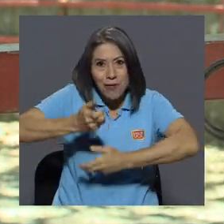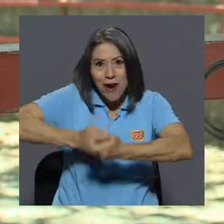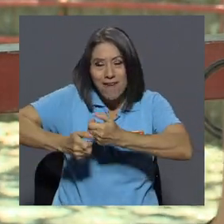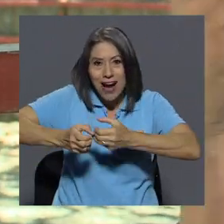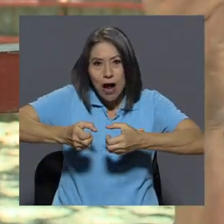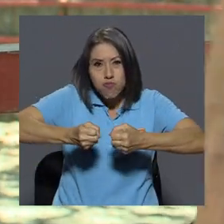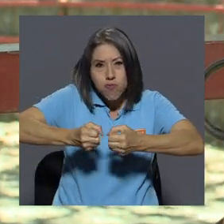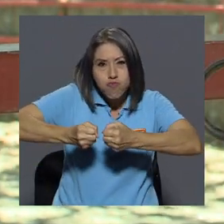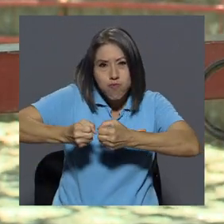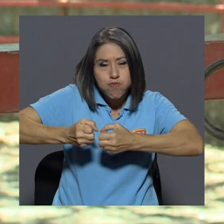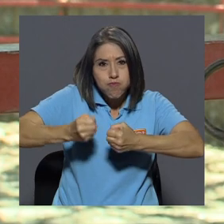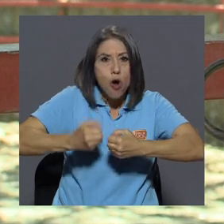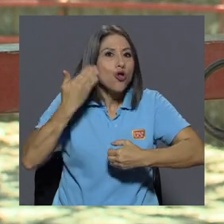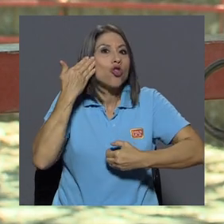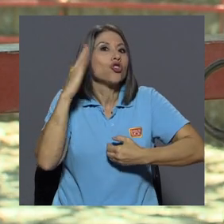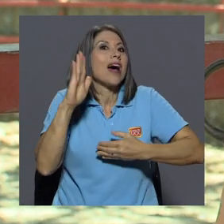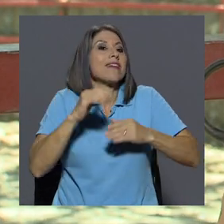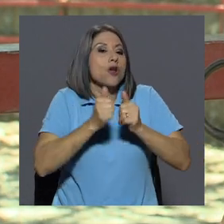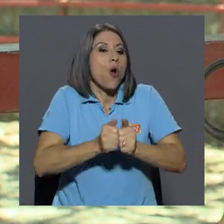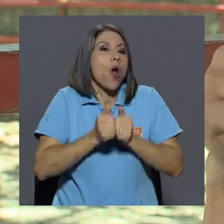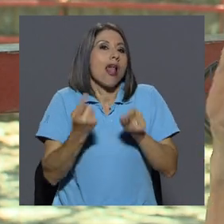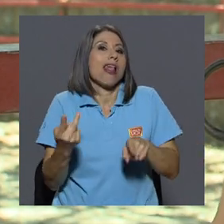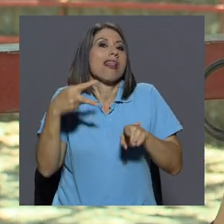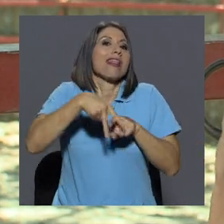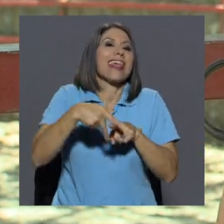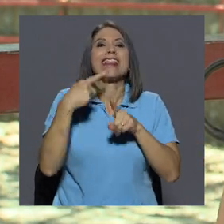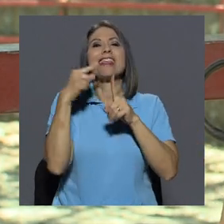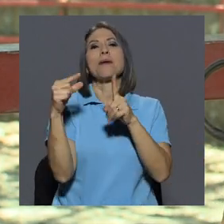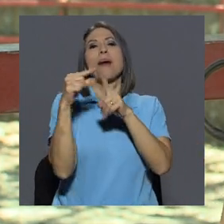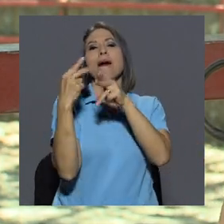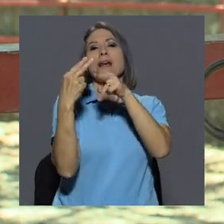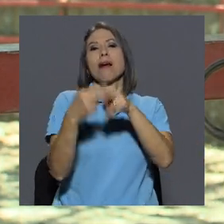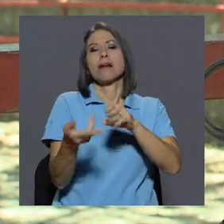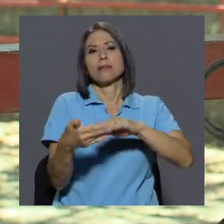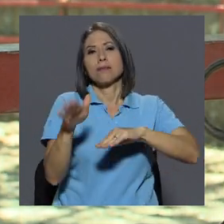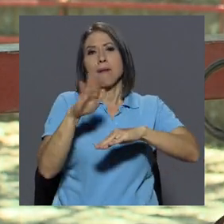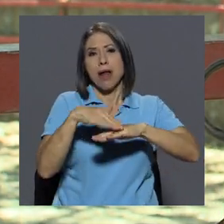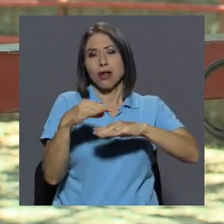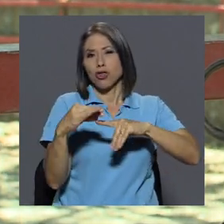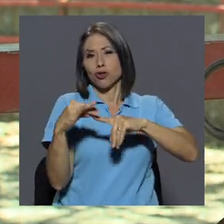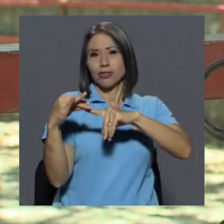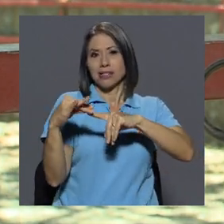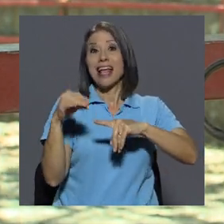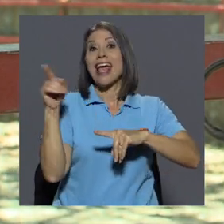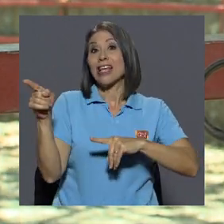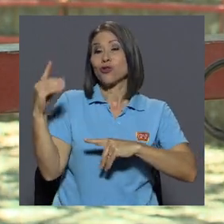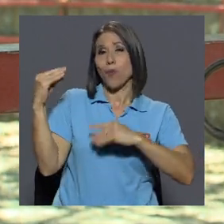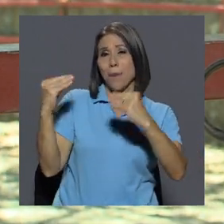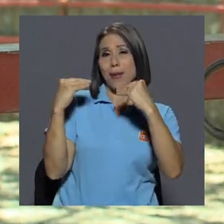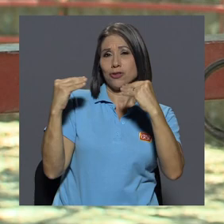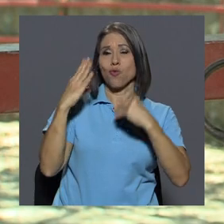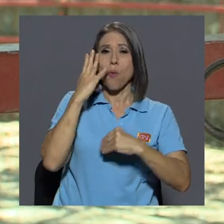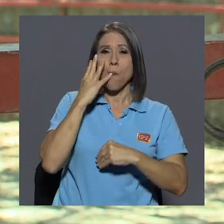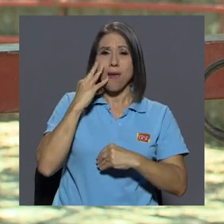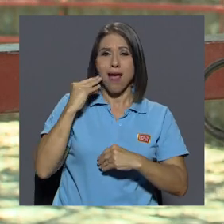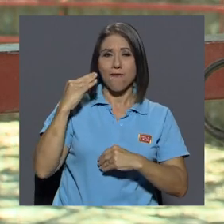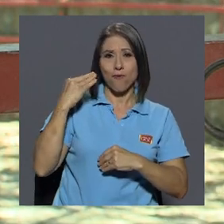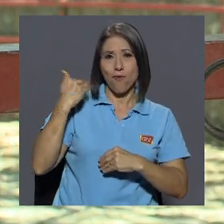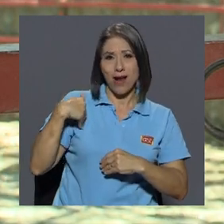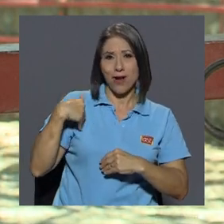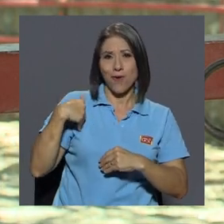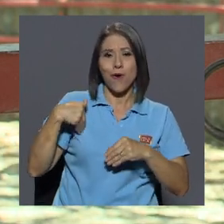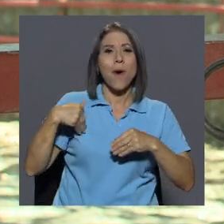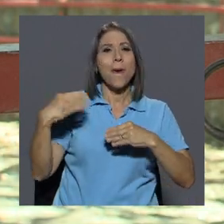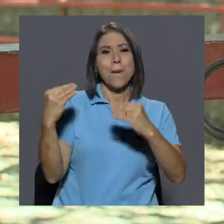caballo. Y les dicen expertos. Eso me lo enseñó mi abuelo. Eso me lo enseñó la calle. Eso me lo